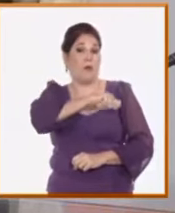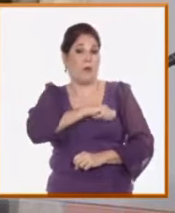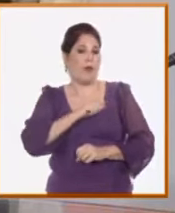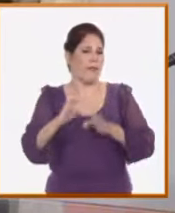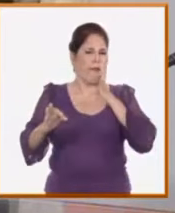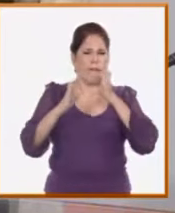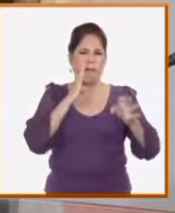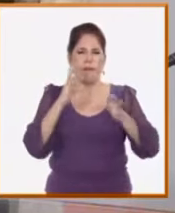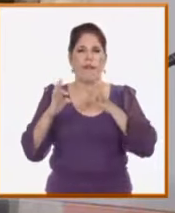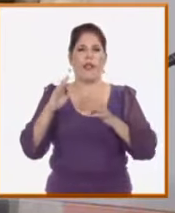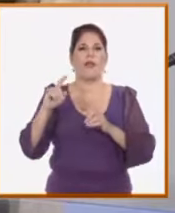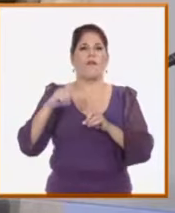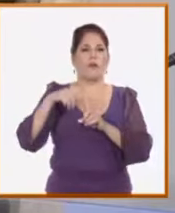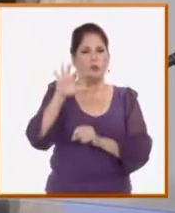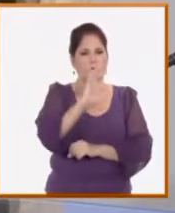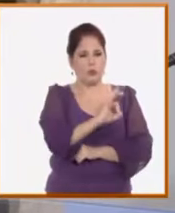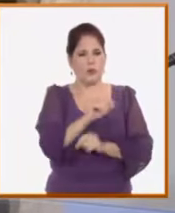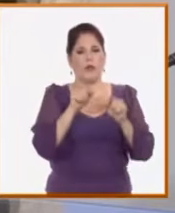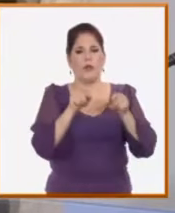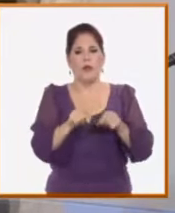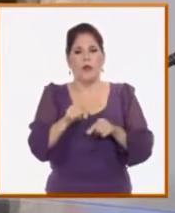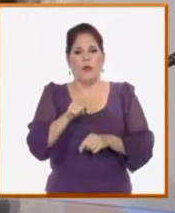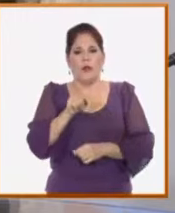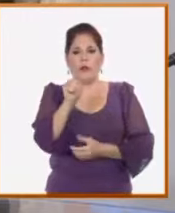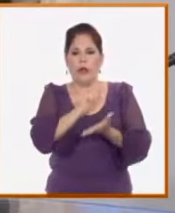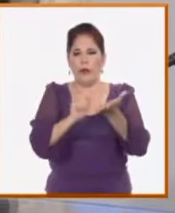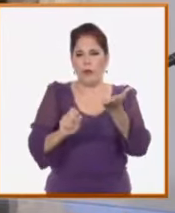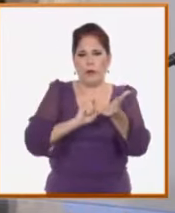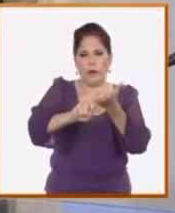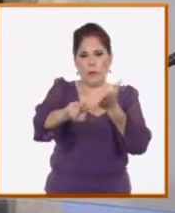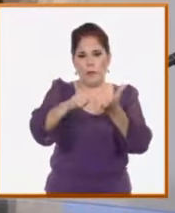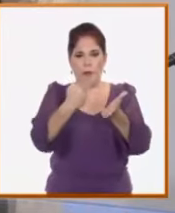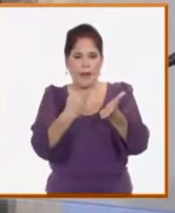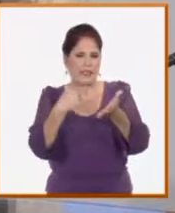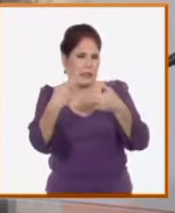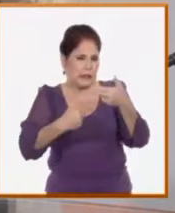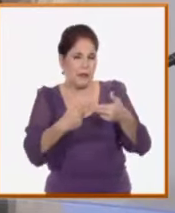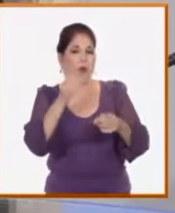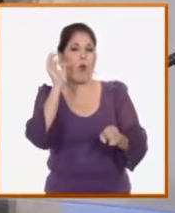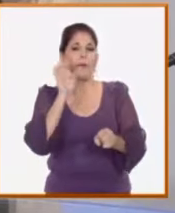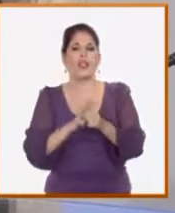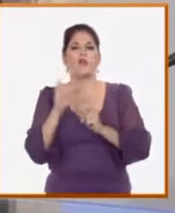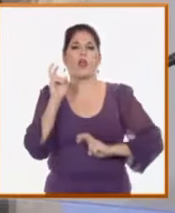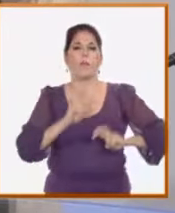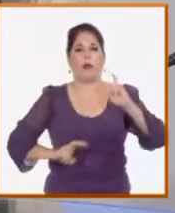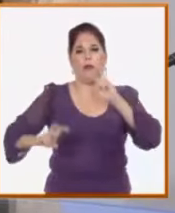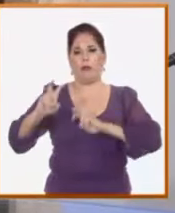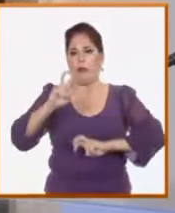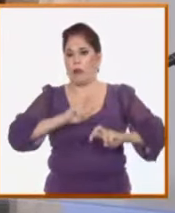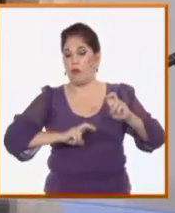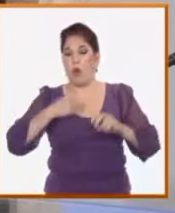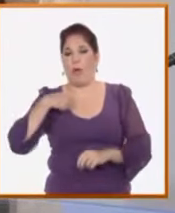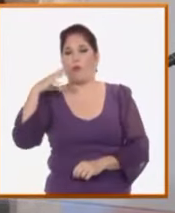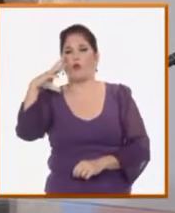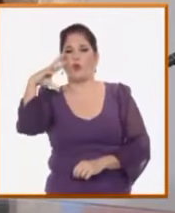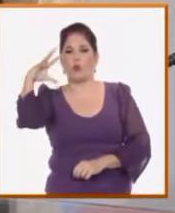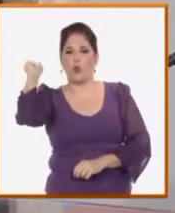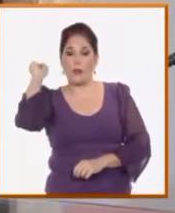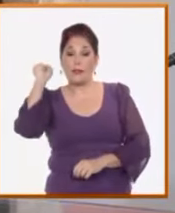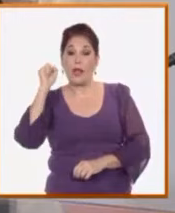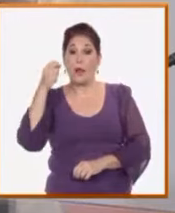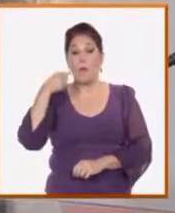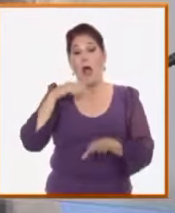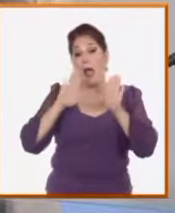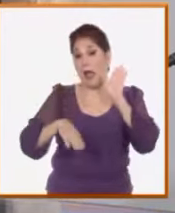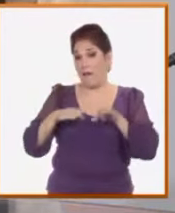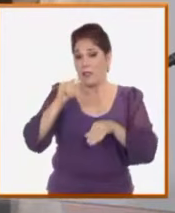eh digitales y sobre ese sobre esos elementos se desarrolla una actuación coherente y sistemática que permita llevar